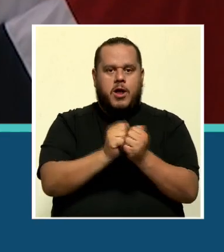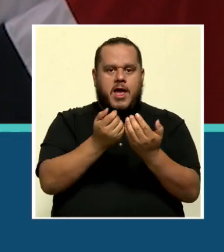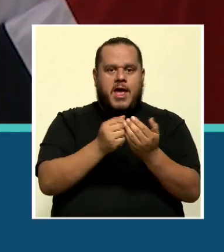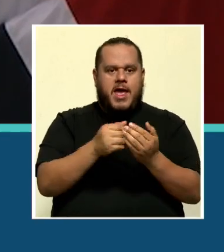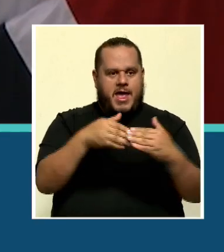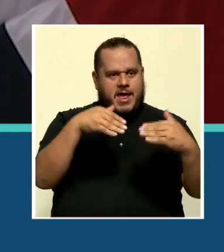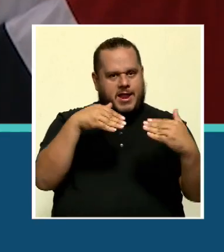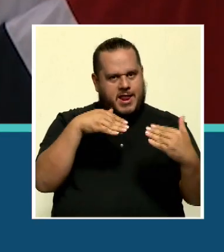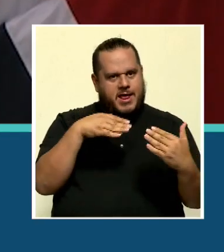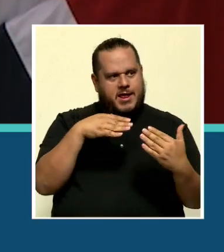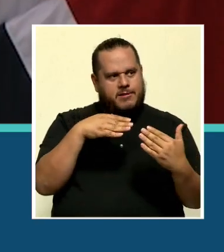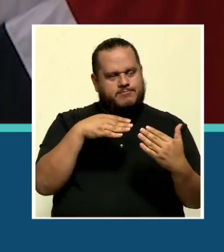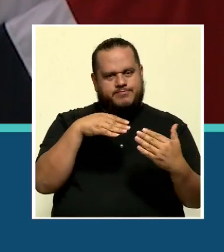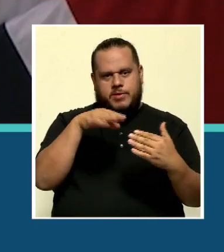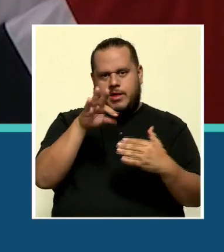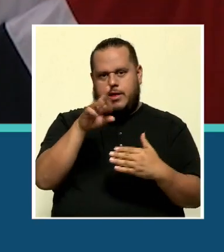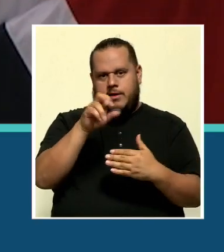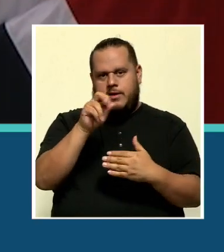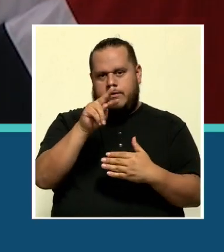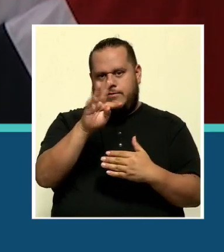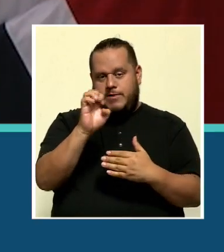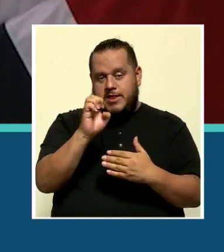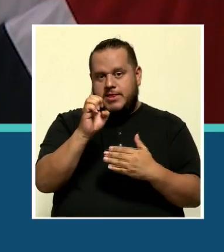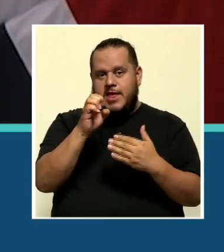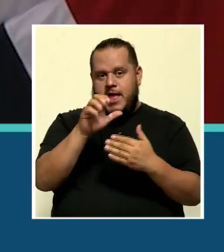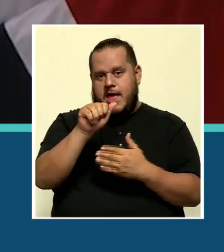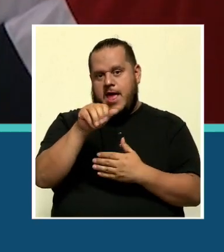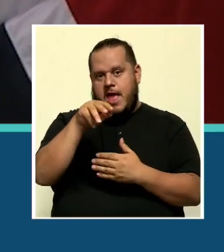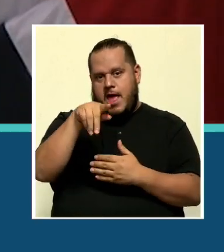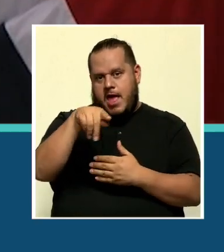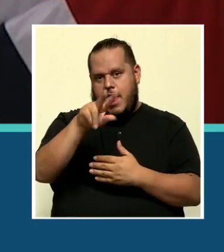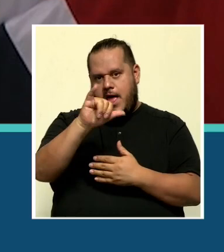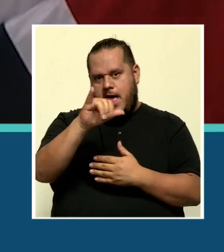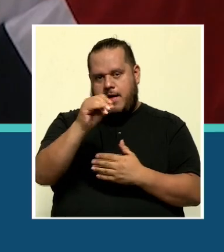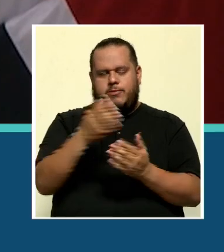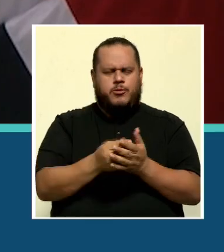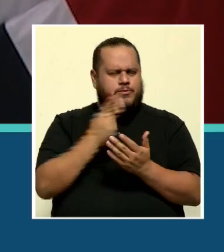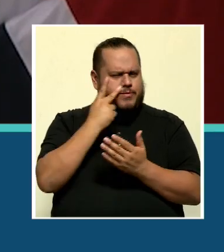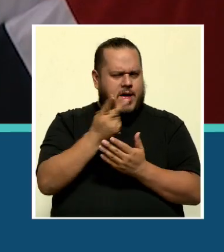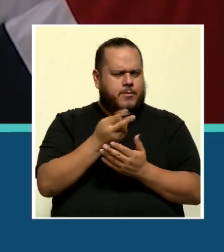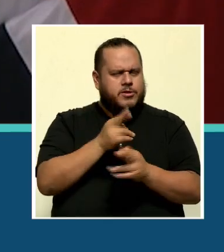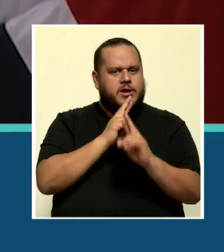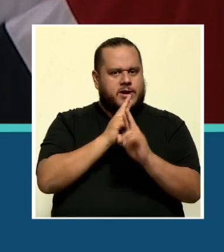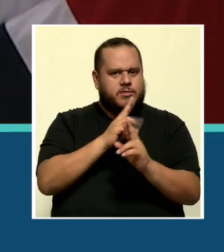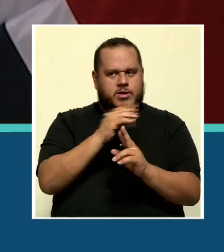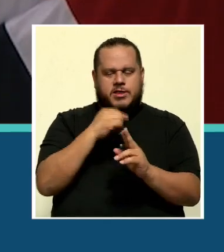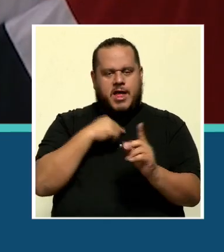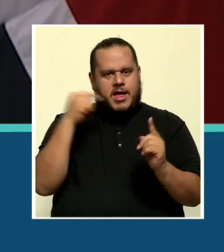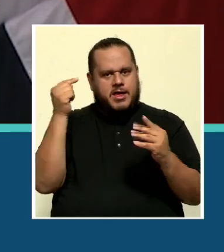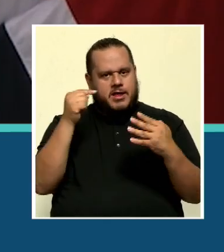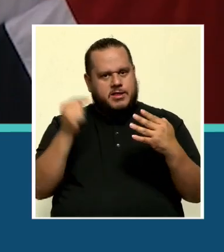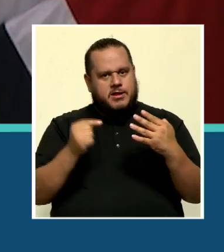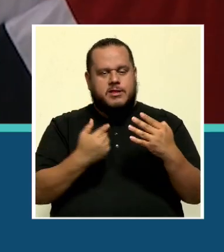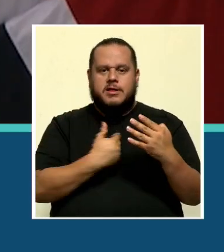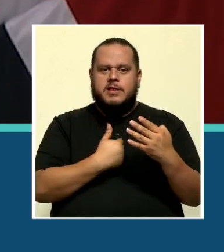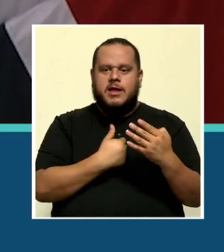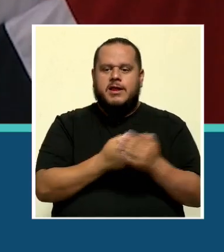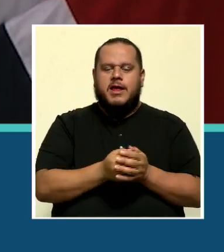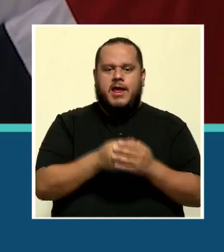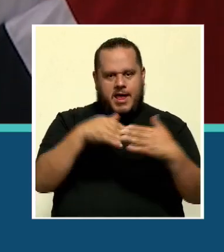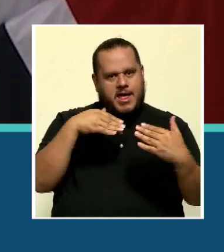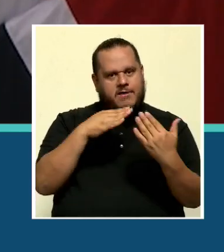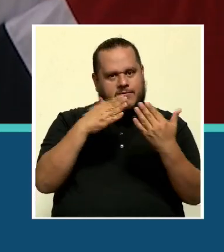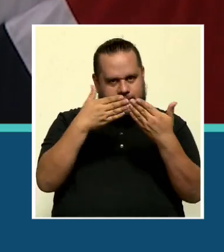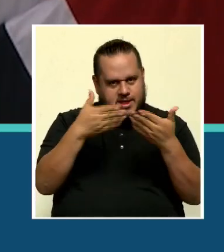información que nos va a ampliar un poco esta perspectiva que se está dando e inclusive también la respuesta y señalamientos que tiene el Frente